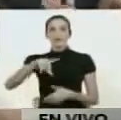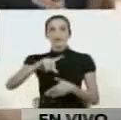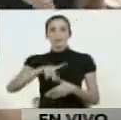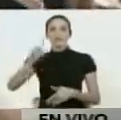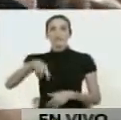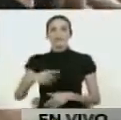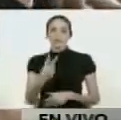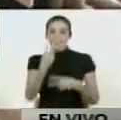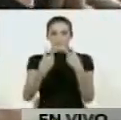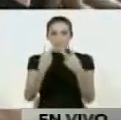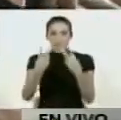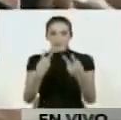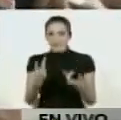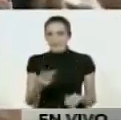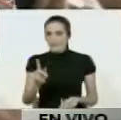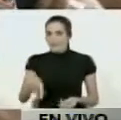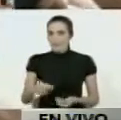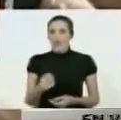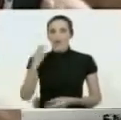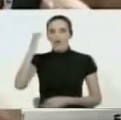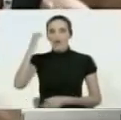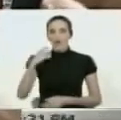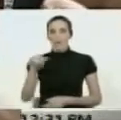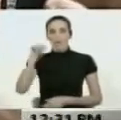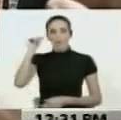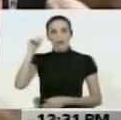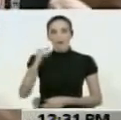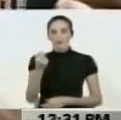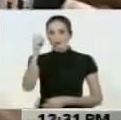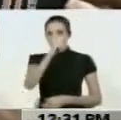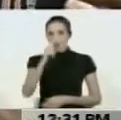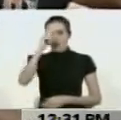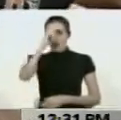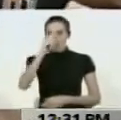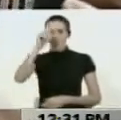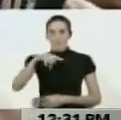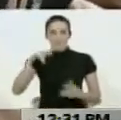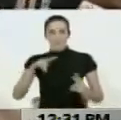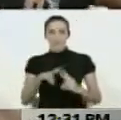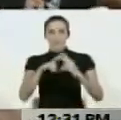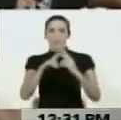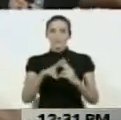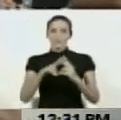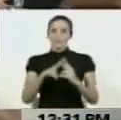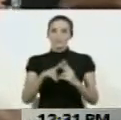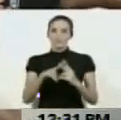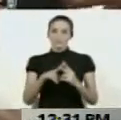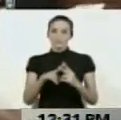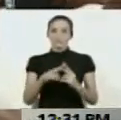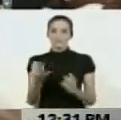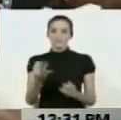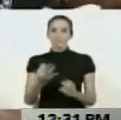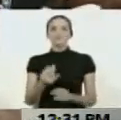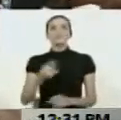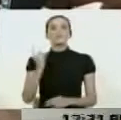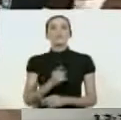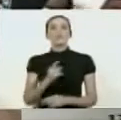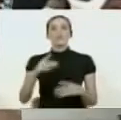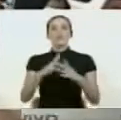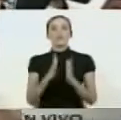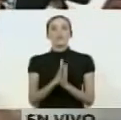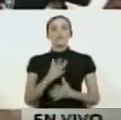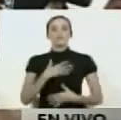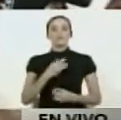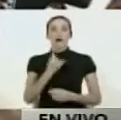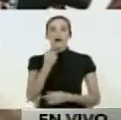nos visitan de Europa, de Asia, de África. Un encuentro que está cumpliendo con todas las expectativas